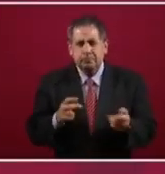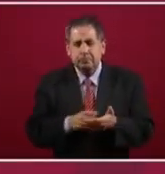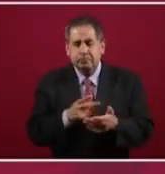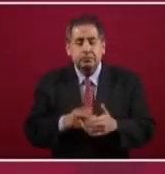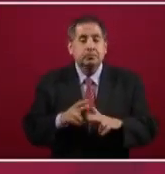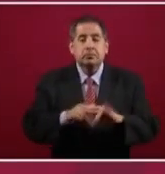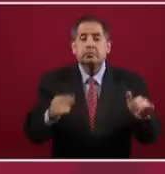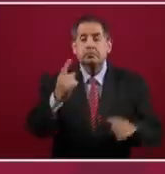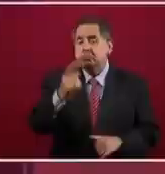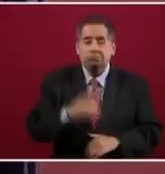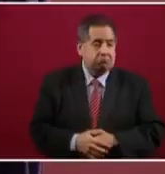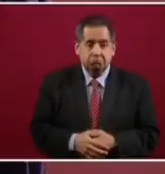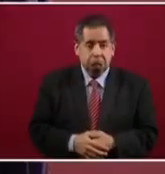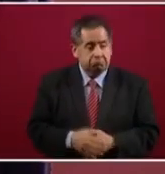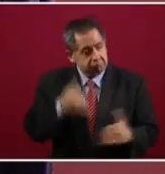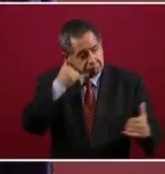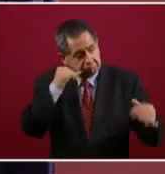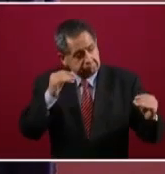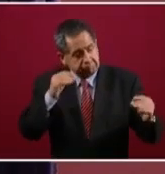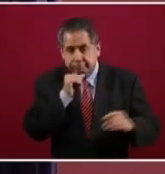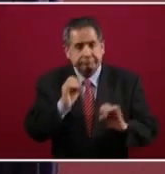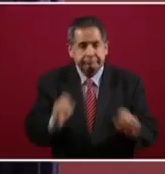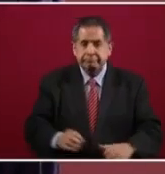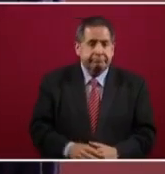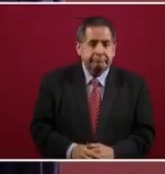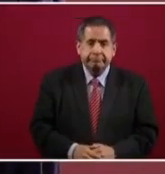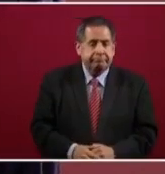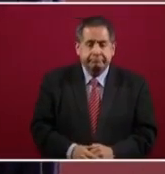Ni una sola vez.